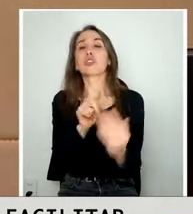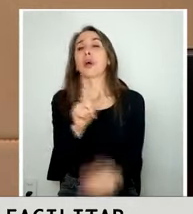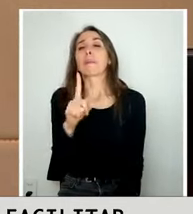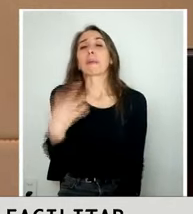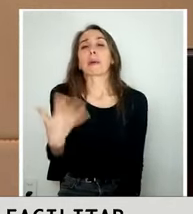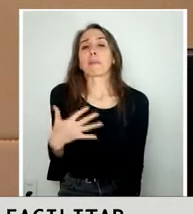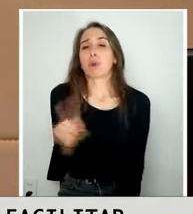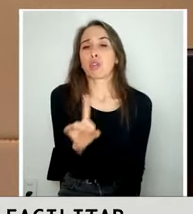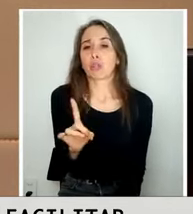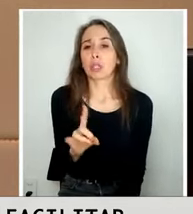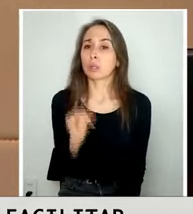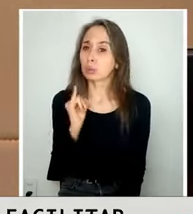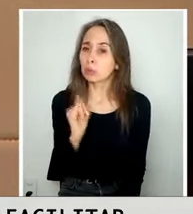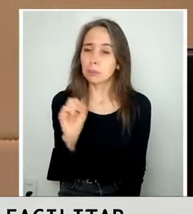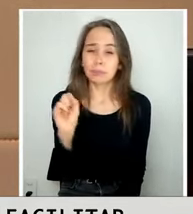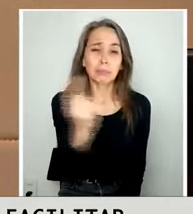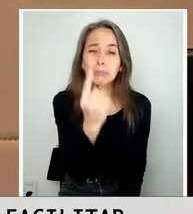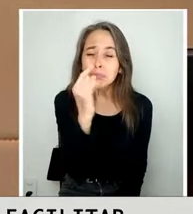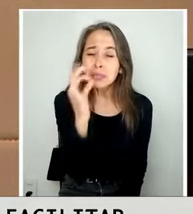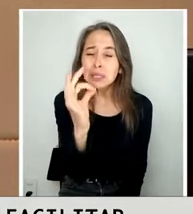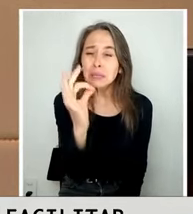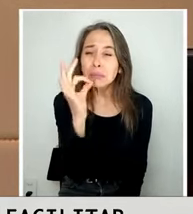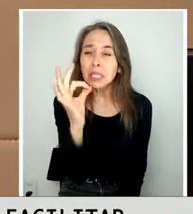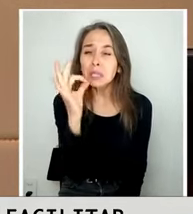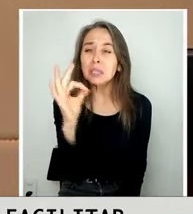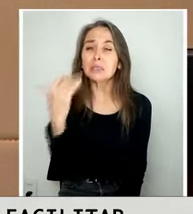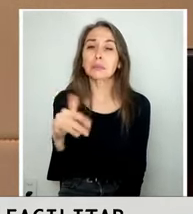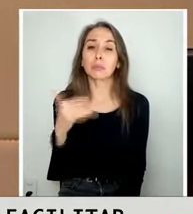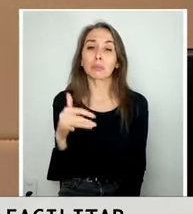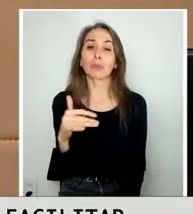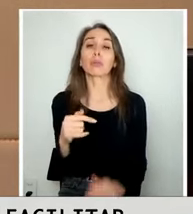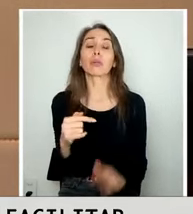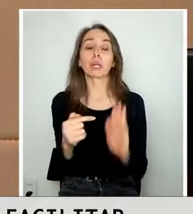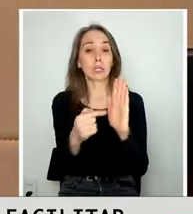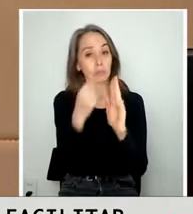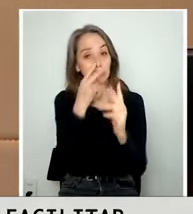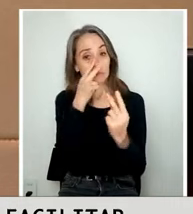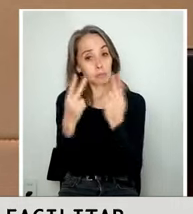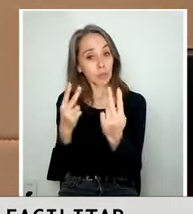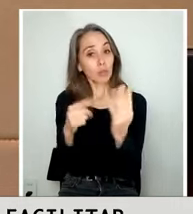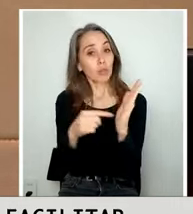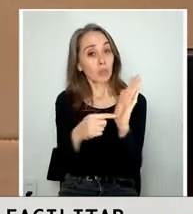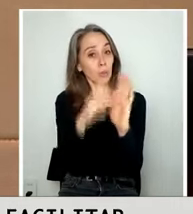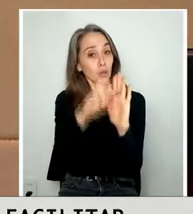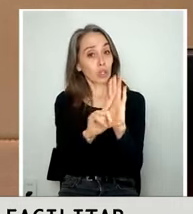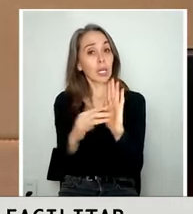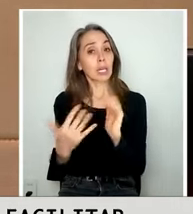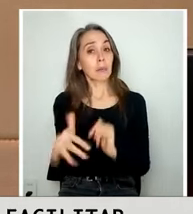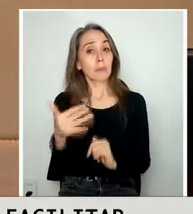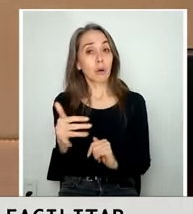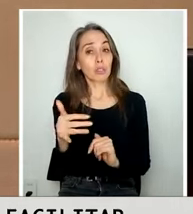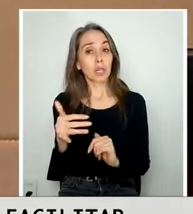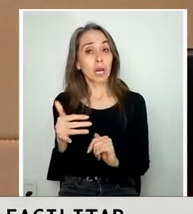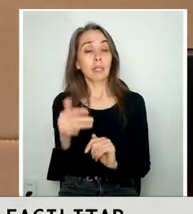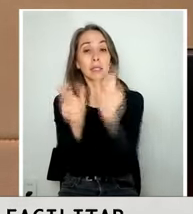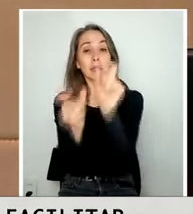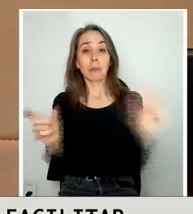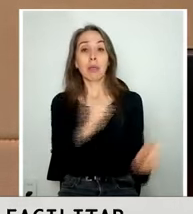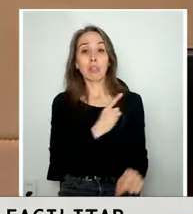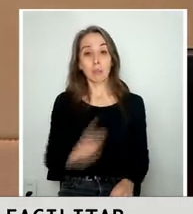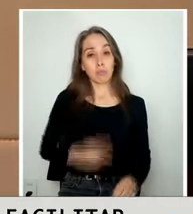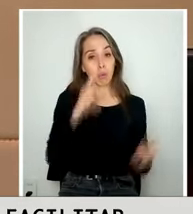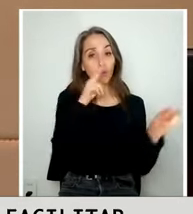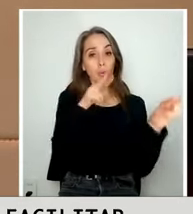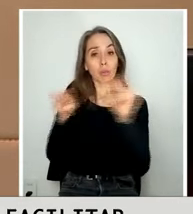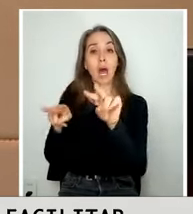de primerísima línea yo creo que aquí que ha demostrado la importancia que hayan parlamentarios que han sido además